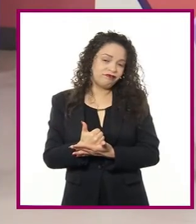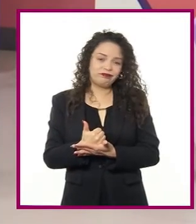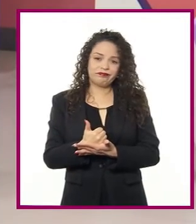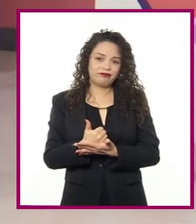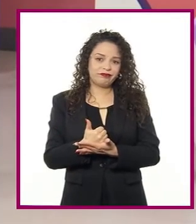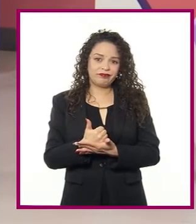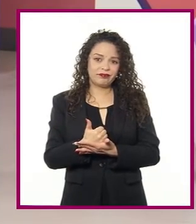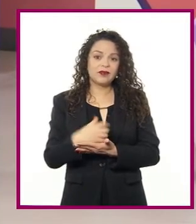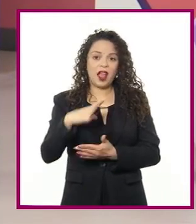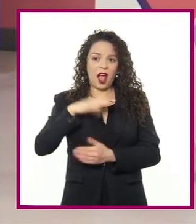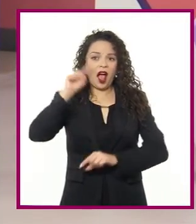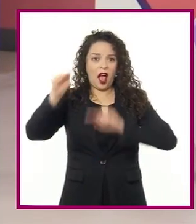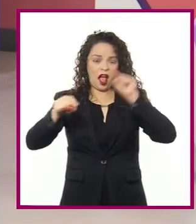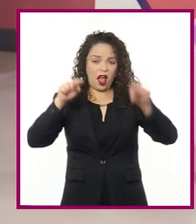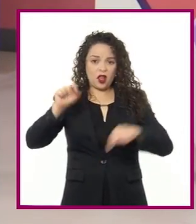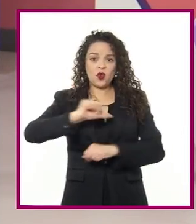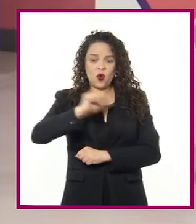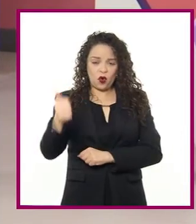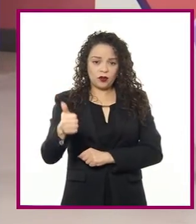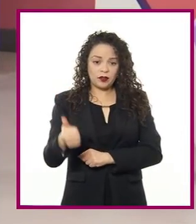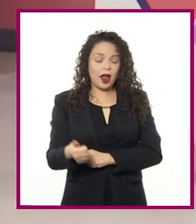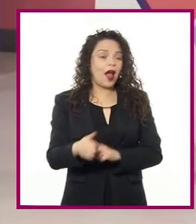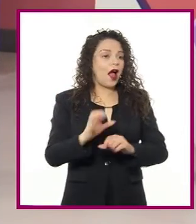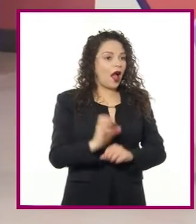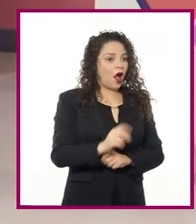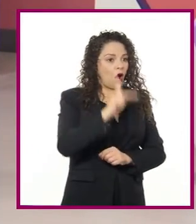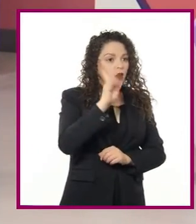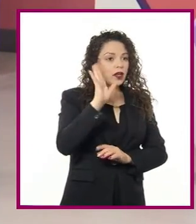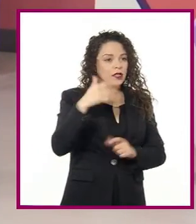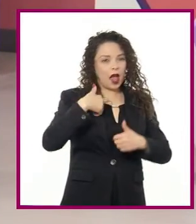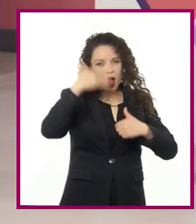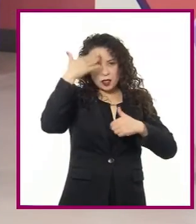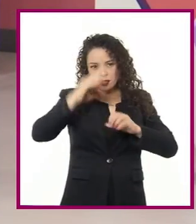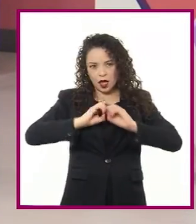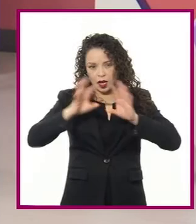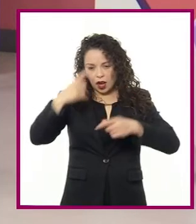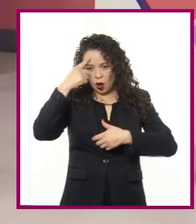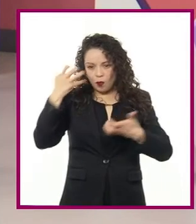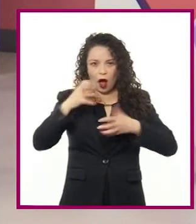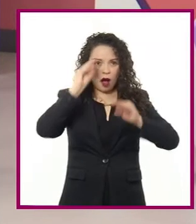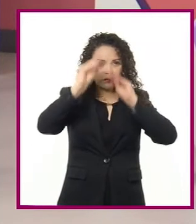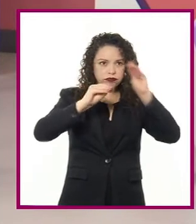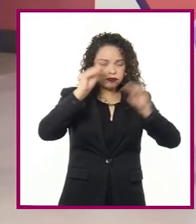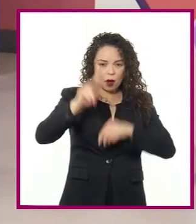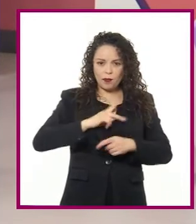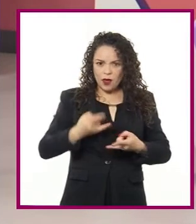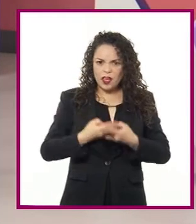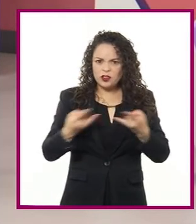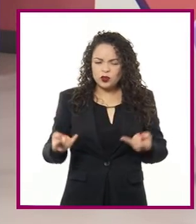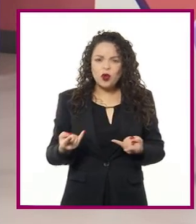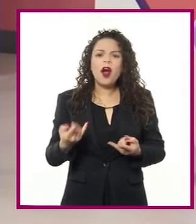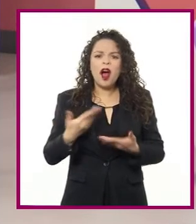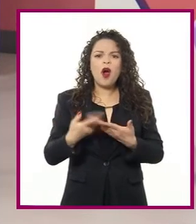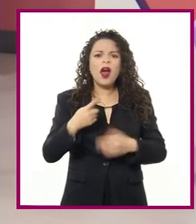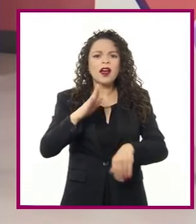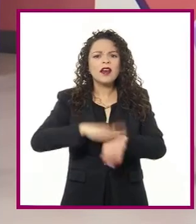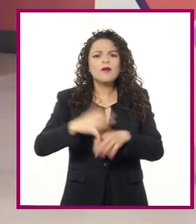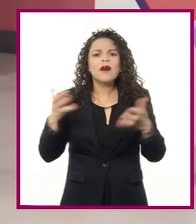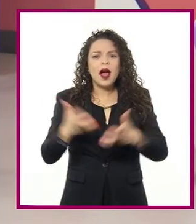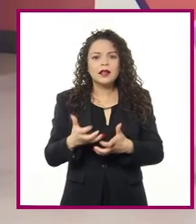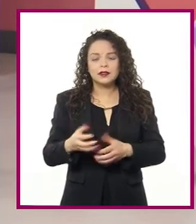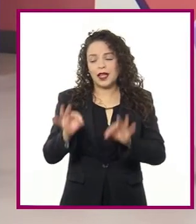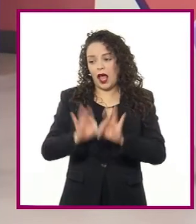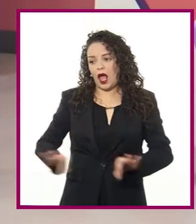tenemos los elementos para crear escenarios en nuestra historieta, ¿qué sigue? Es importante comenzar a imaginar